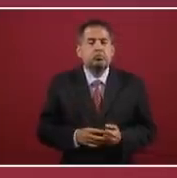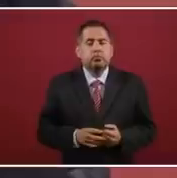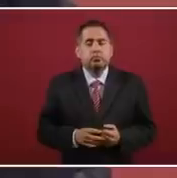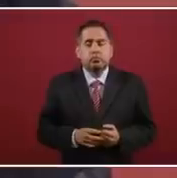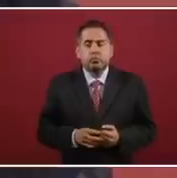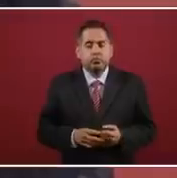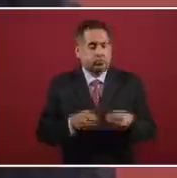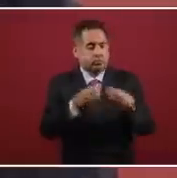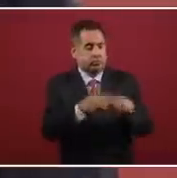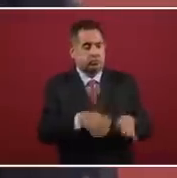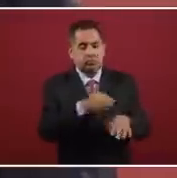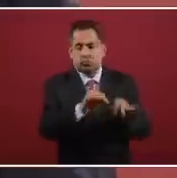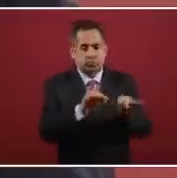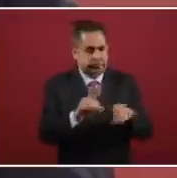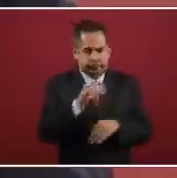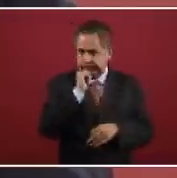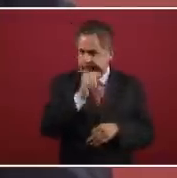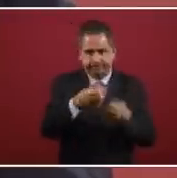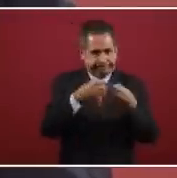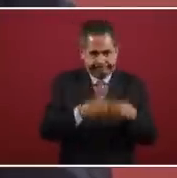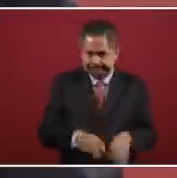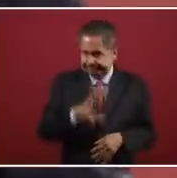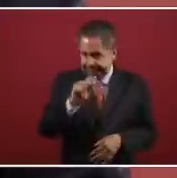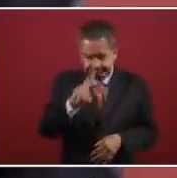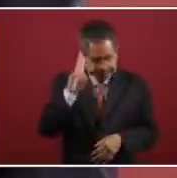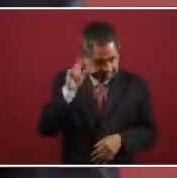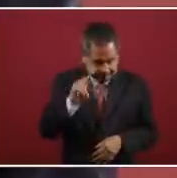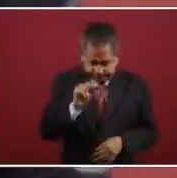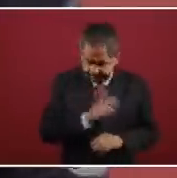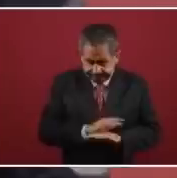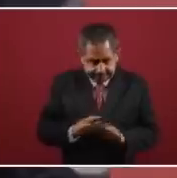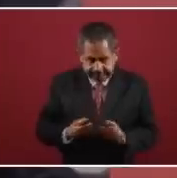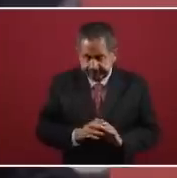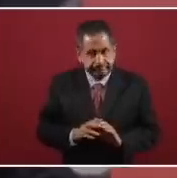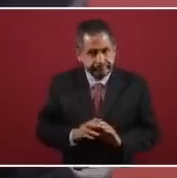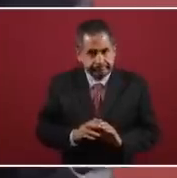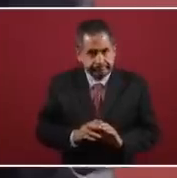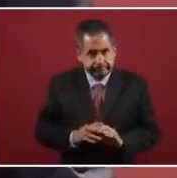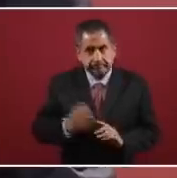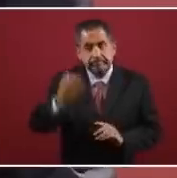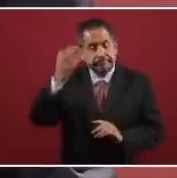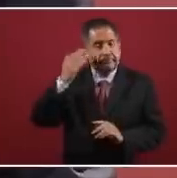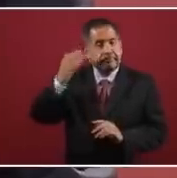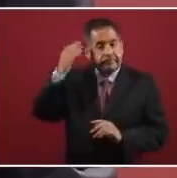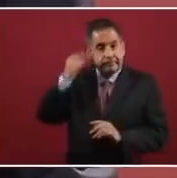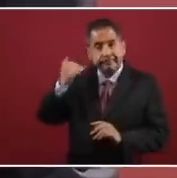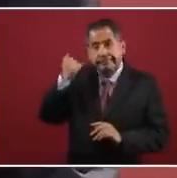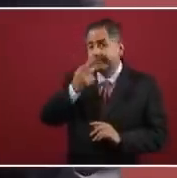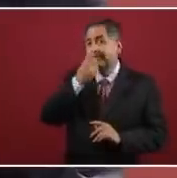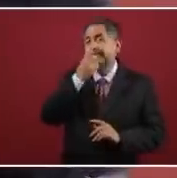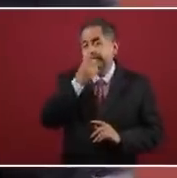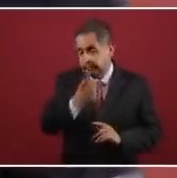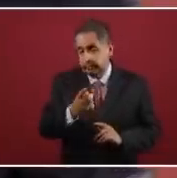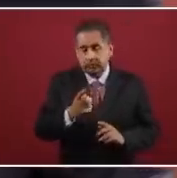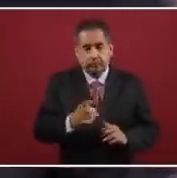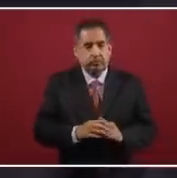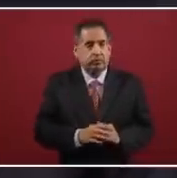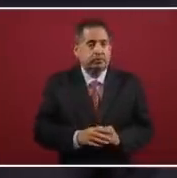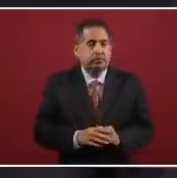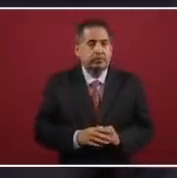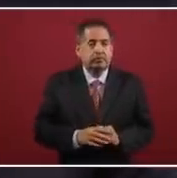pierden su trabajo, porque al principio se les